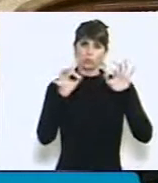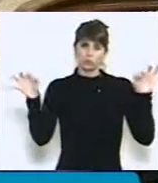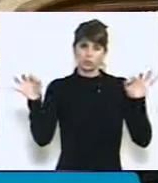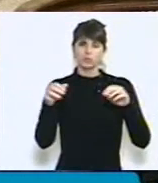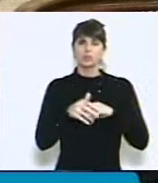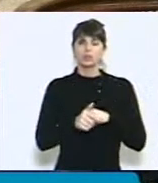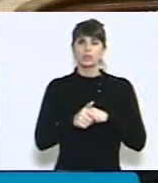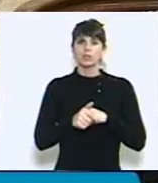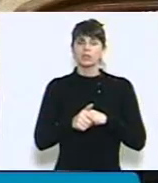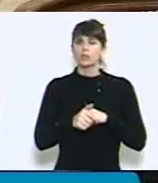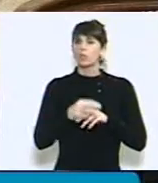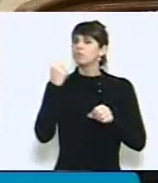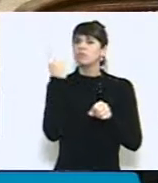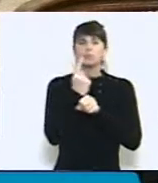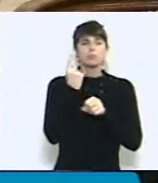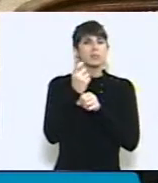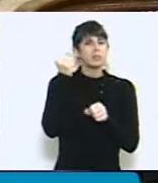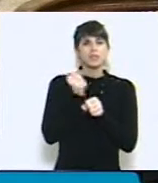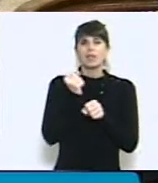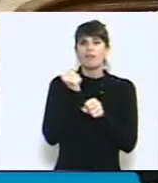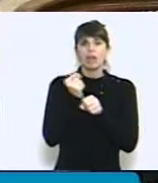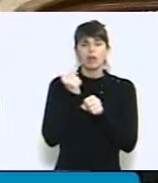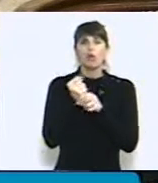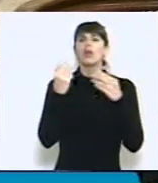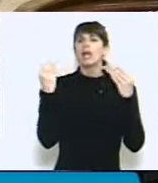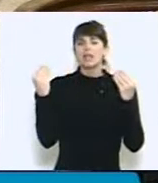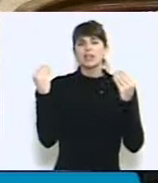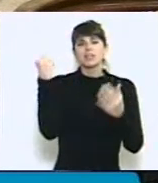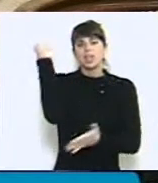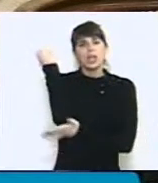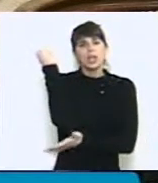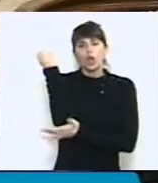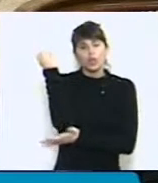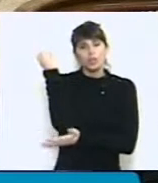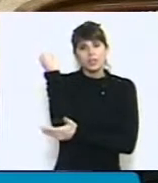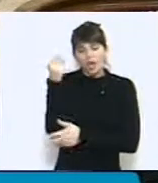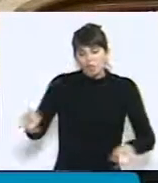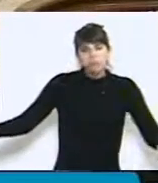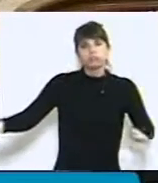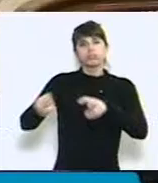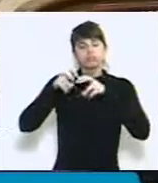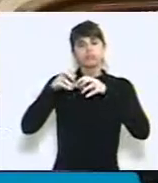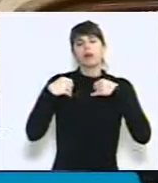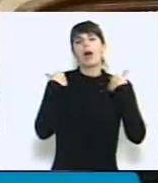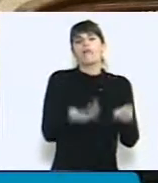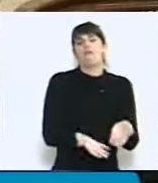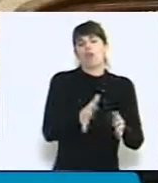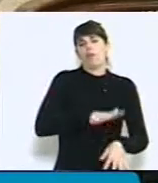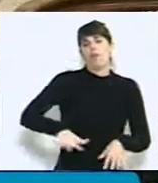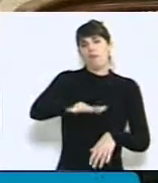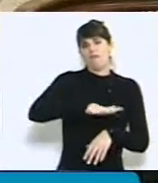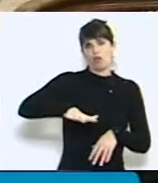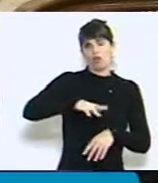La primera tarea es poner la economía al servicio de los pueblos. Los seres humanos y